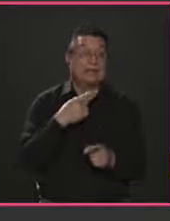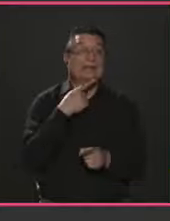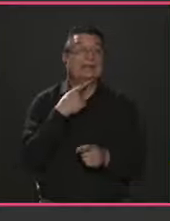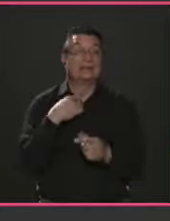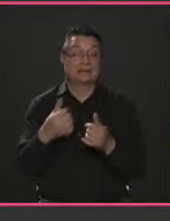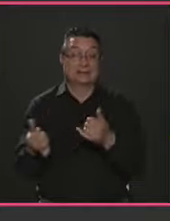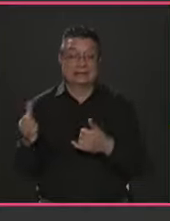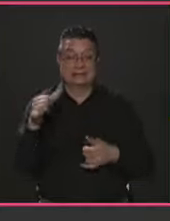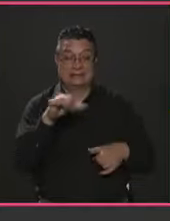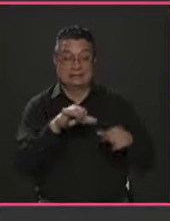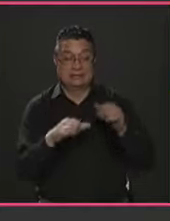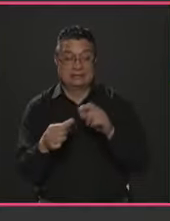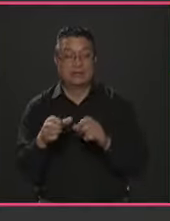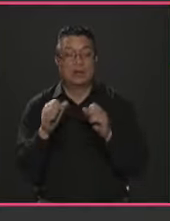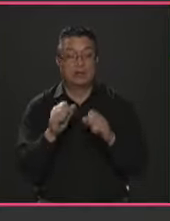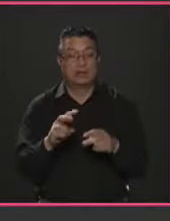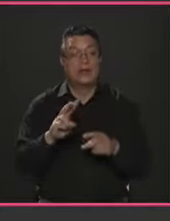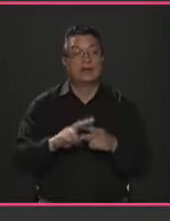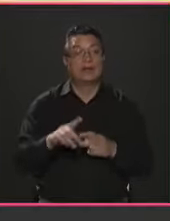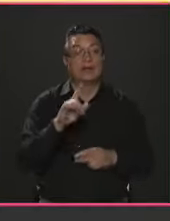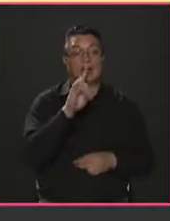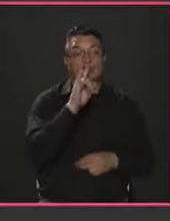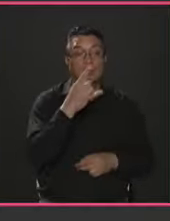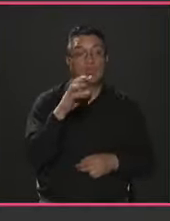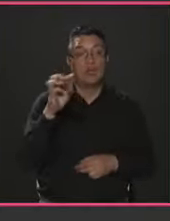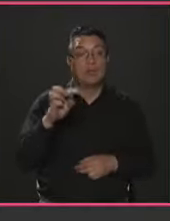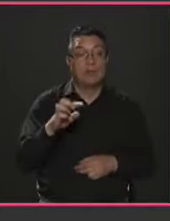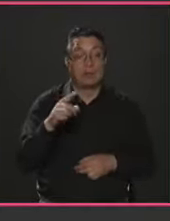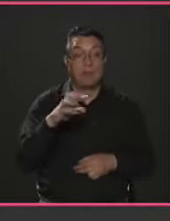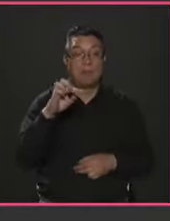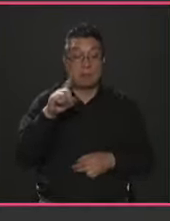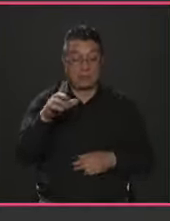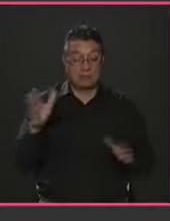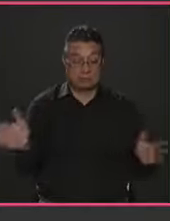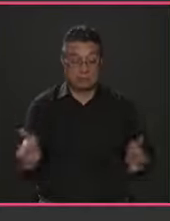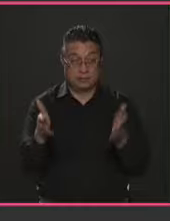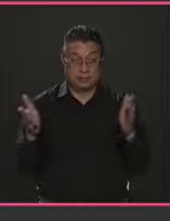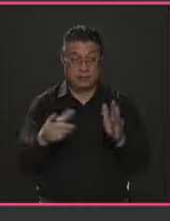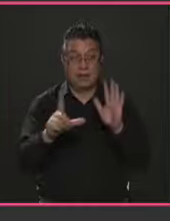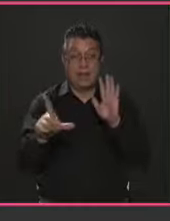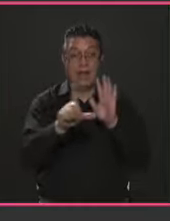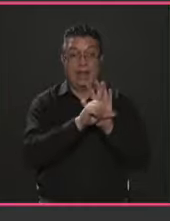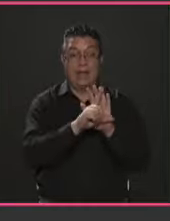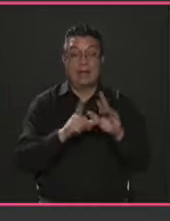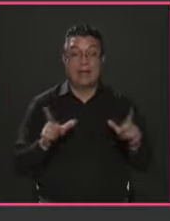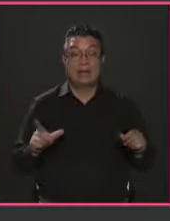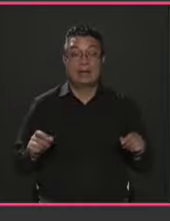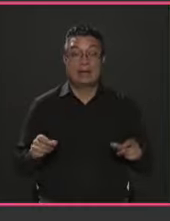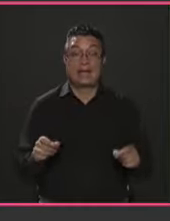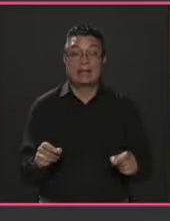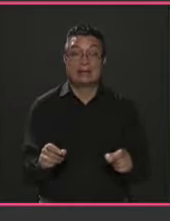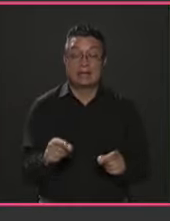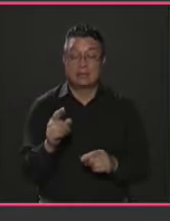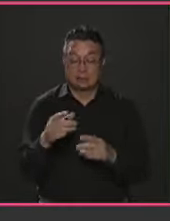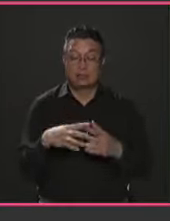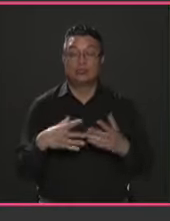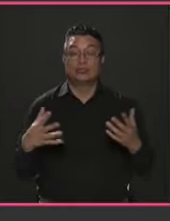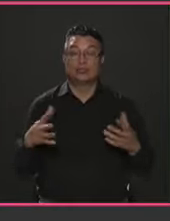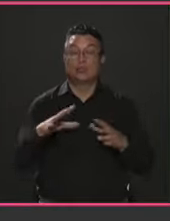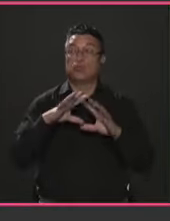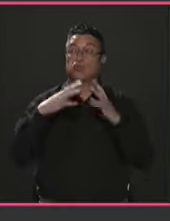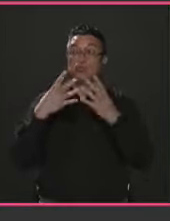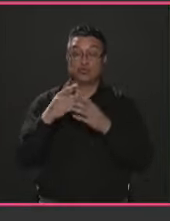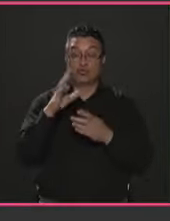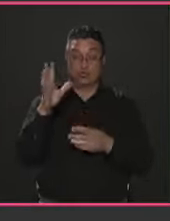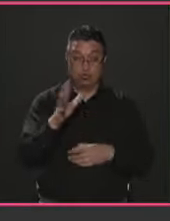todo esos conocimientos que ha podido ser tu padre tu padre impulsor incluso de la ley del cáncer algo inédito en otras partes del